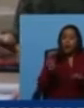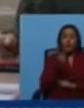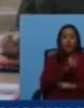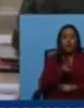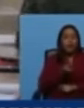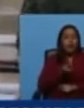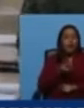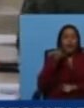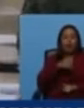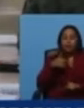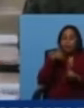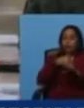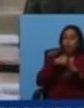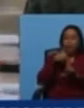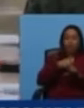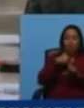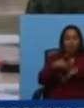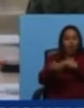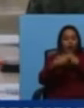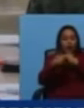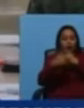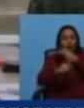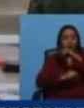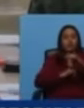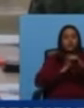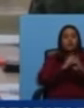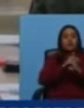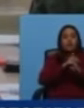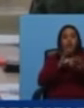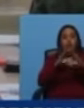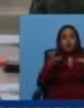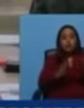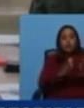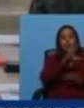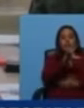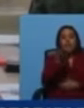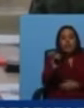precedentes en el mundo. 30 millones de ataques por minuto, 500